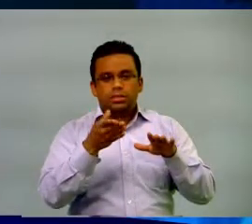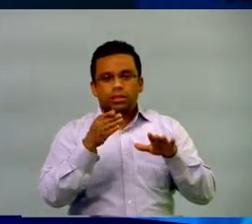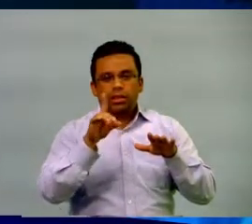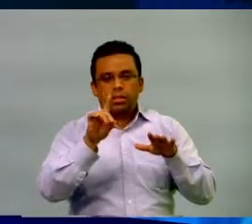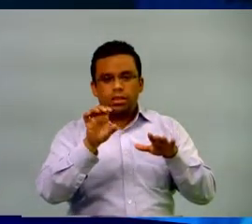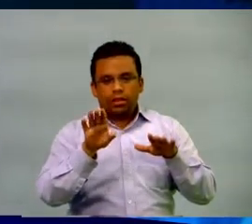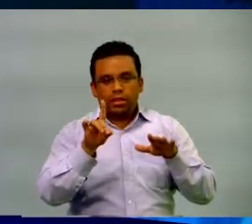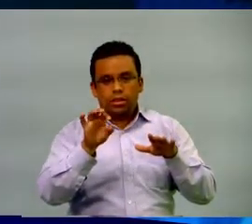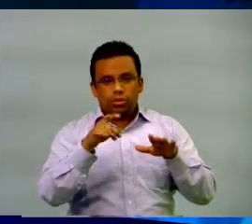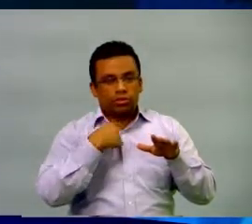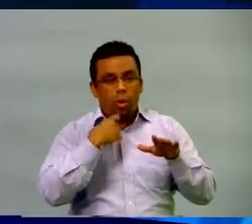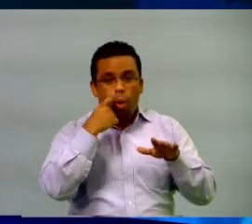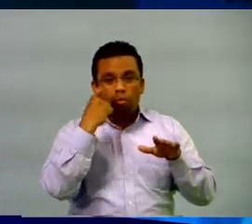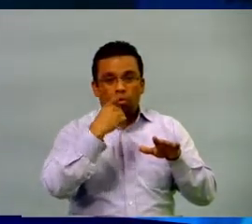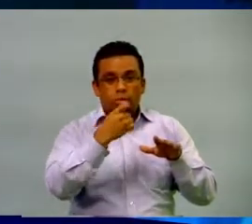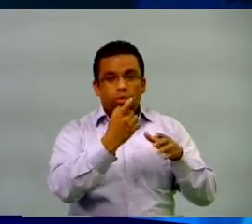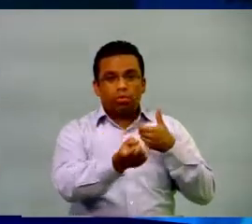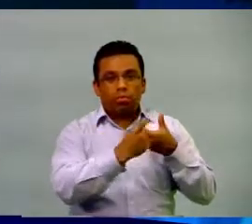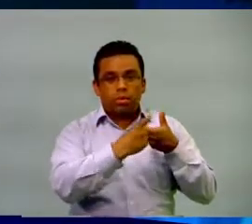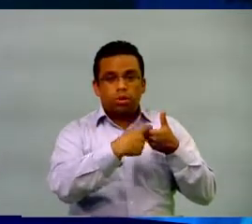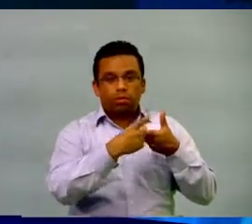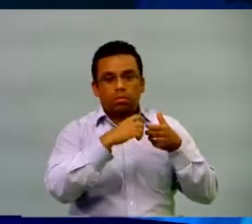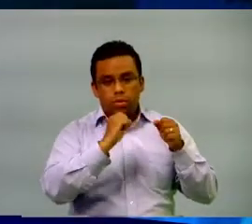o de socios.